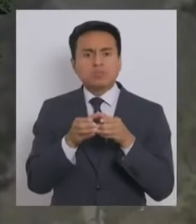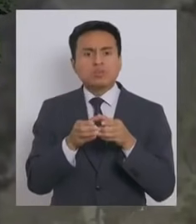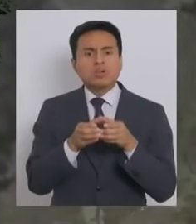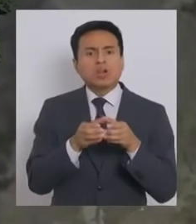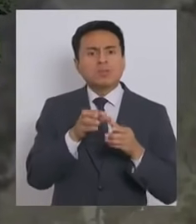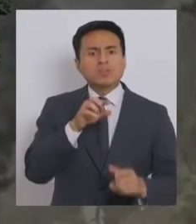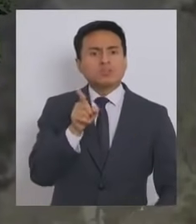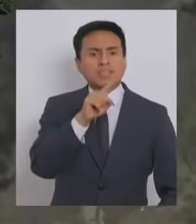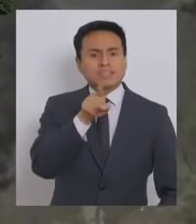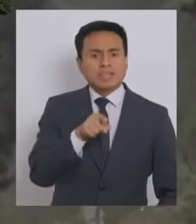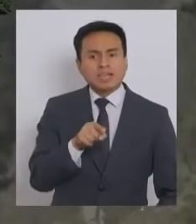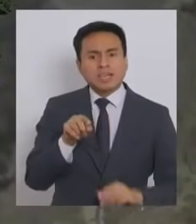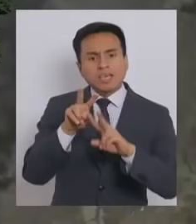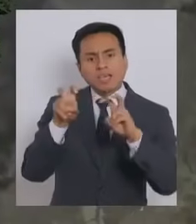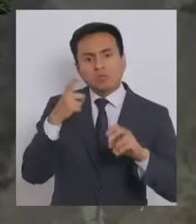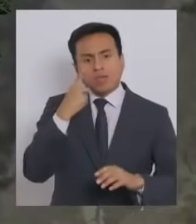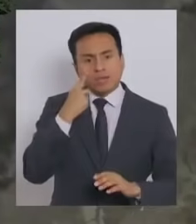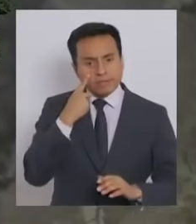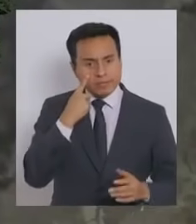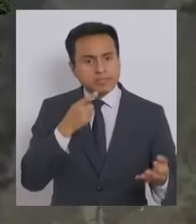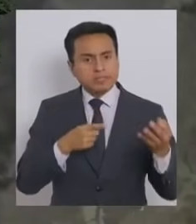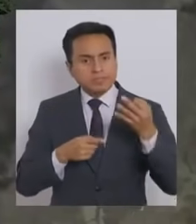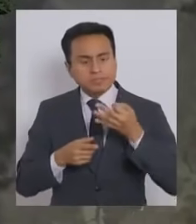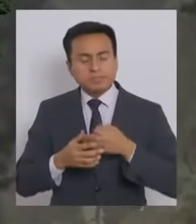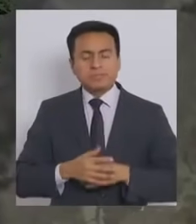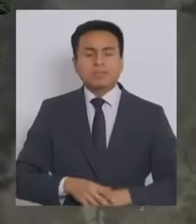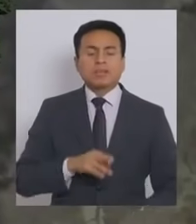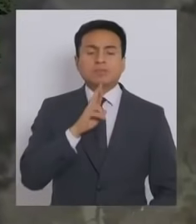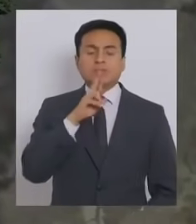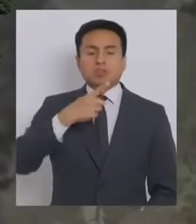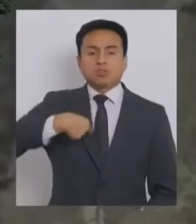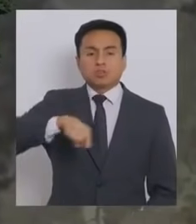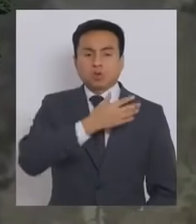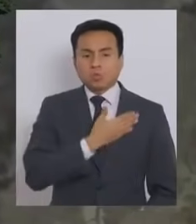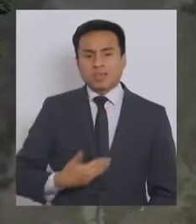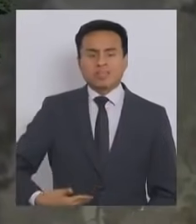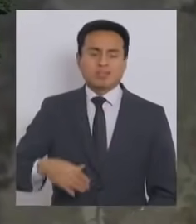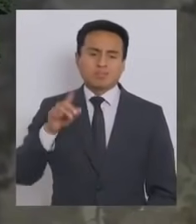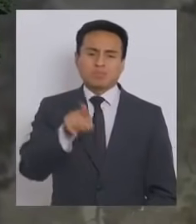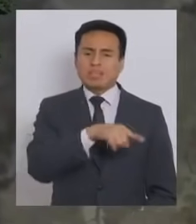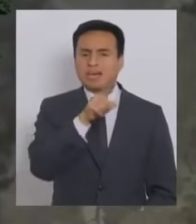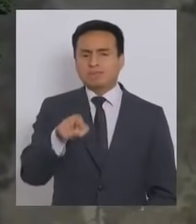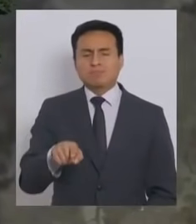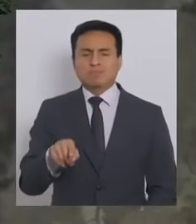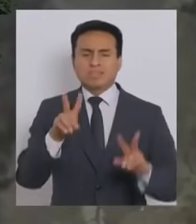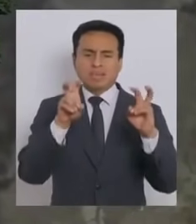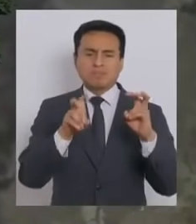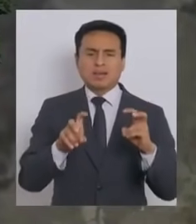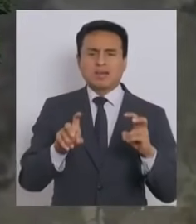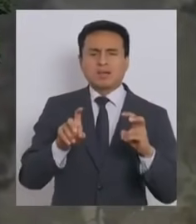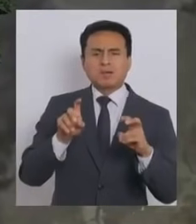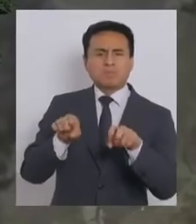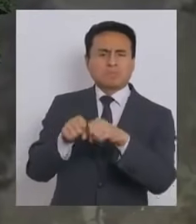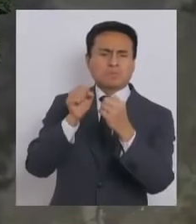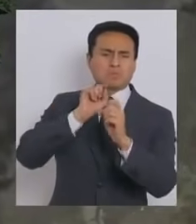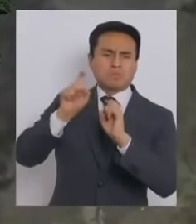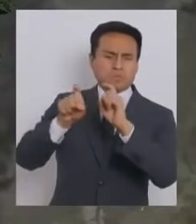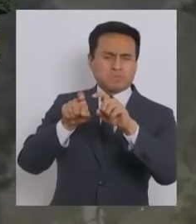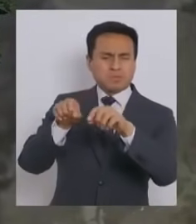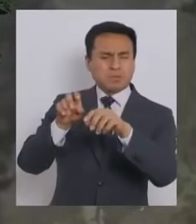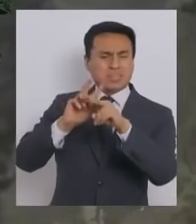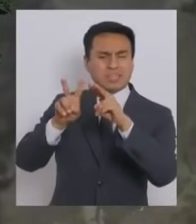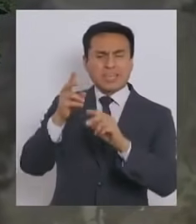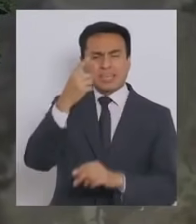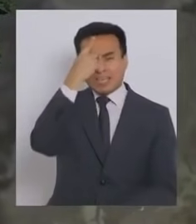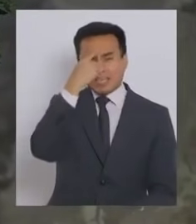consideraron estudiar este hecho. Nosotros como gobierno repudiamos de la manera más enérgica ese atentado que se ha hecho a